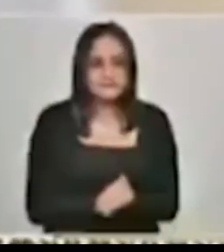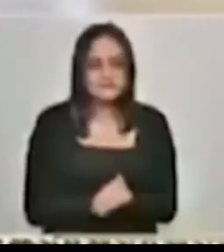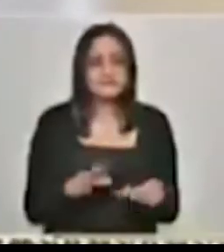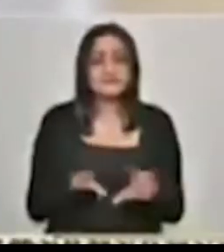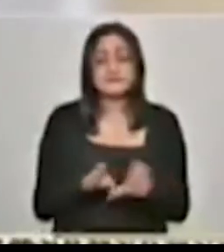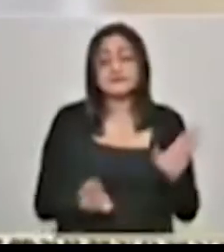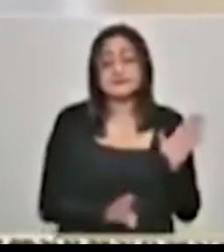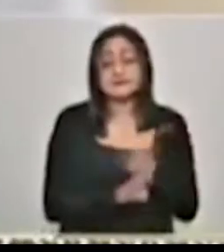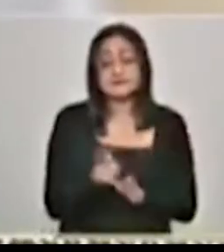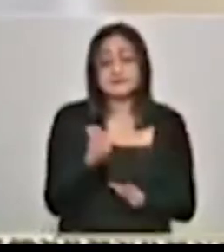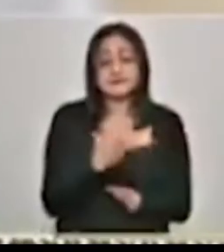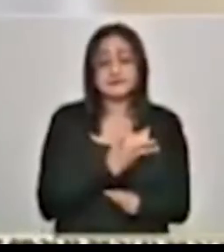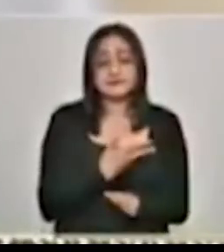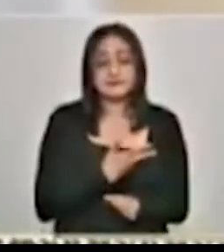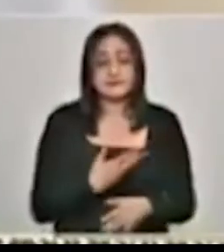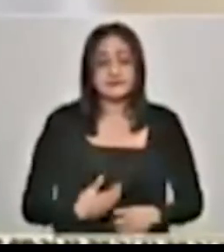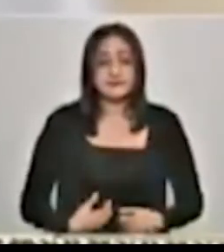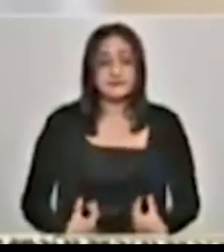alterar